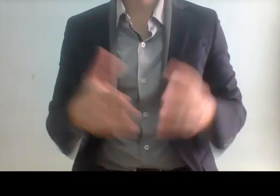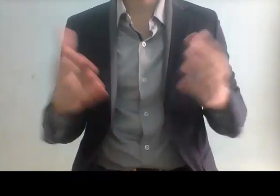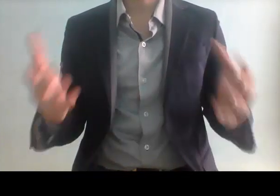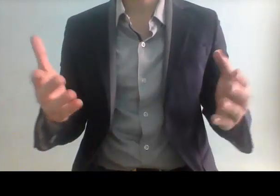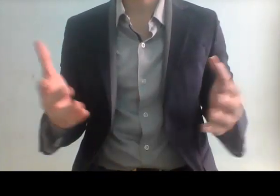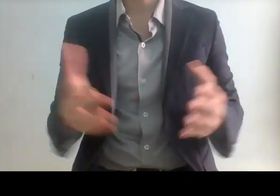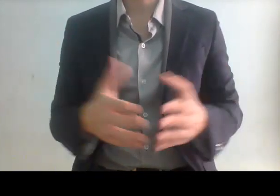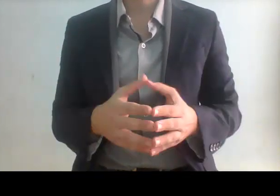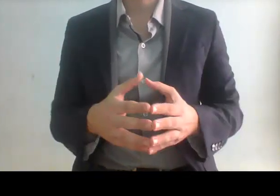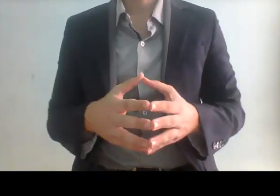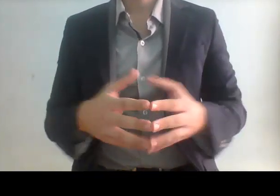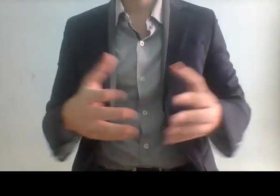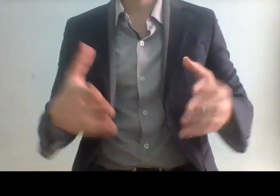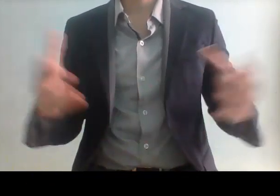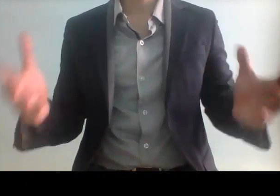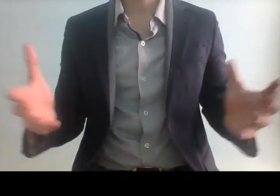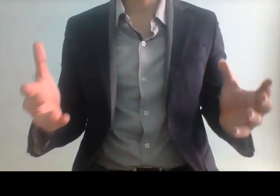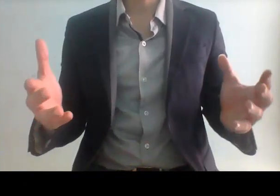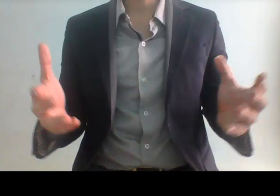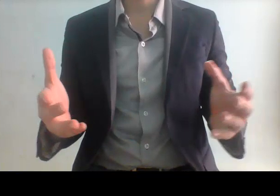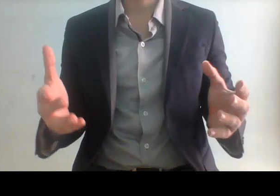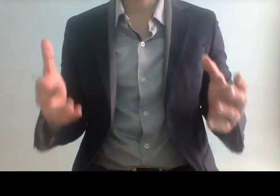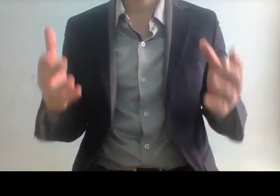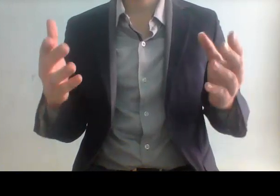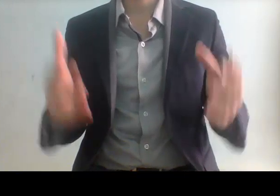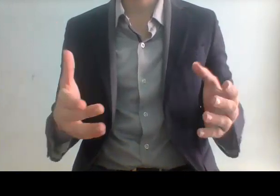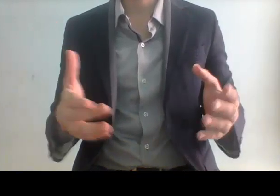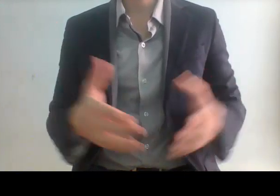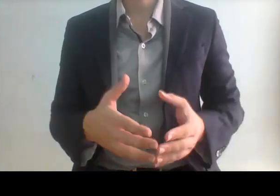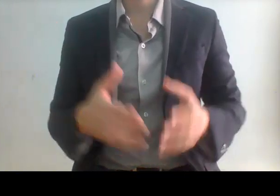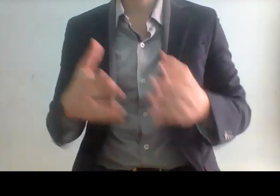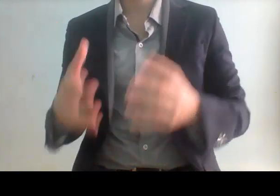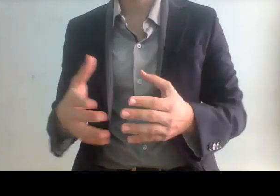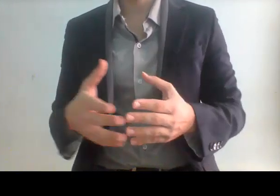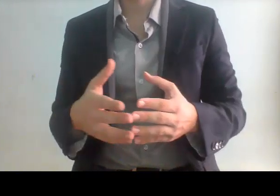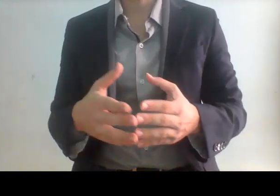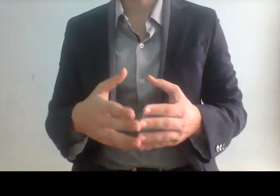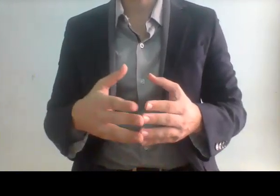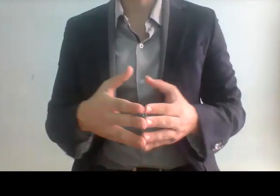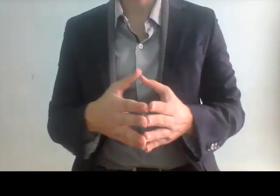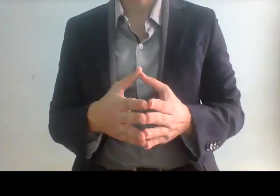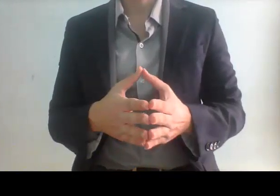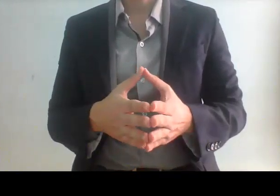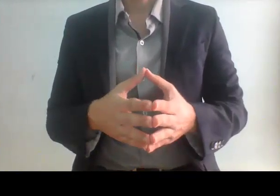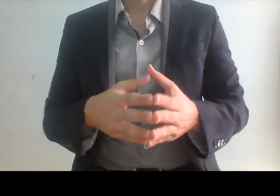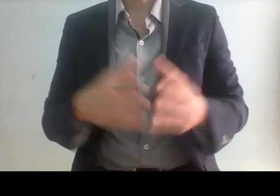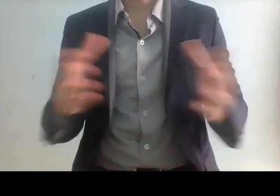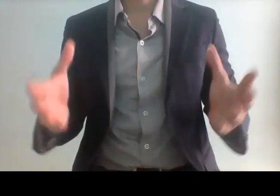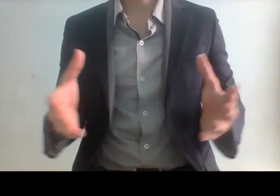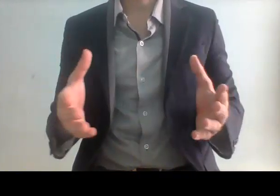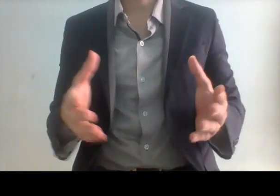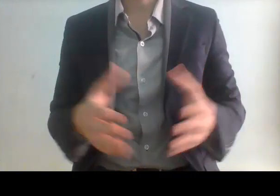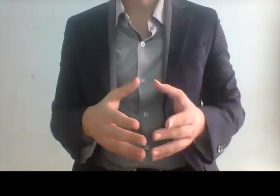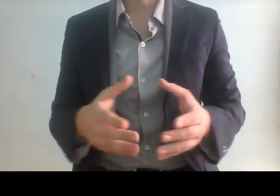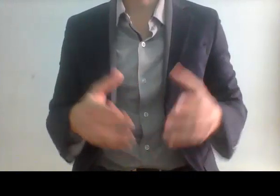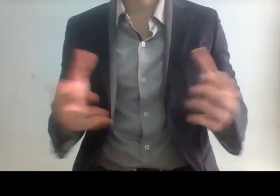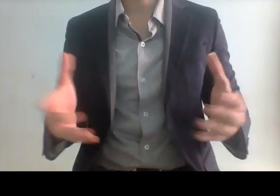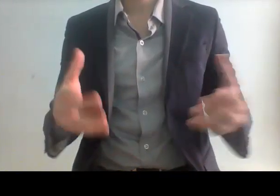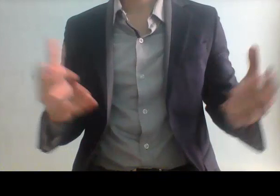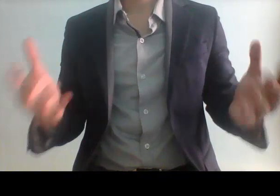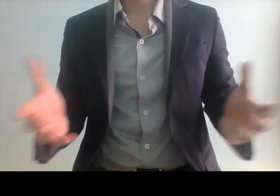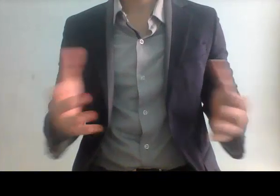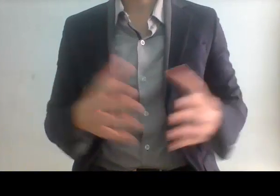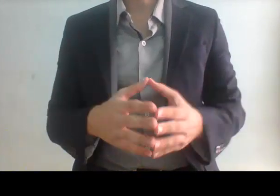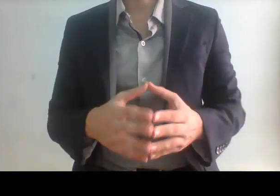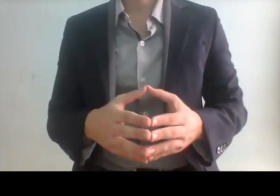que tengan sí les da suficiente, porque no se hizo una gran inversión de estas empresas que tuvieron gran beneficio con relación a lo que pudieran haber hecho en el país.